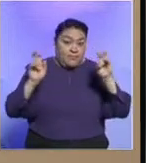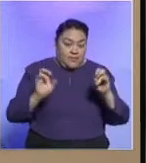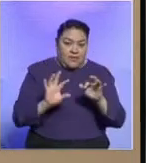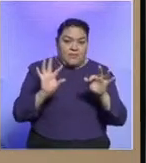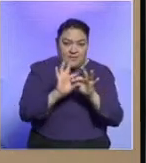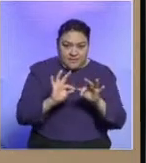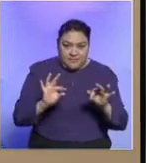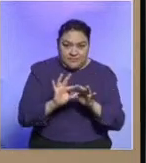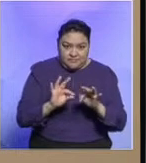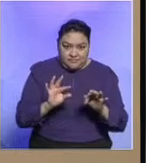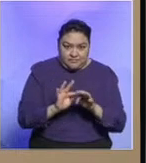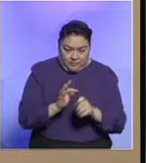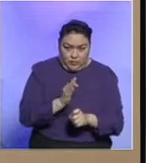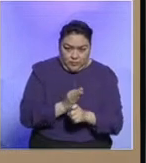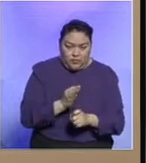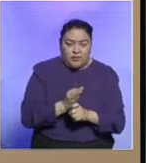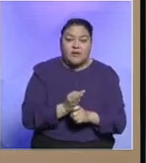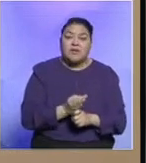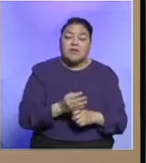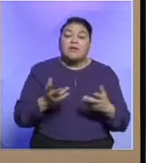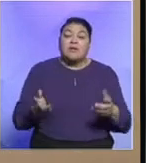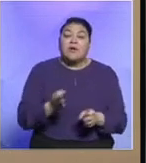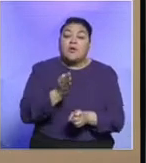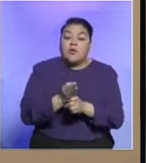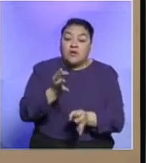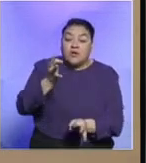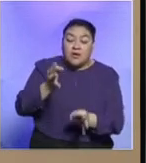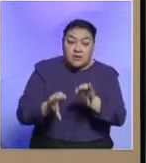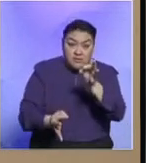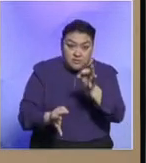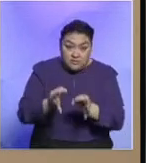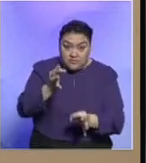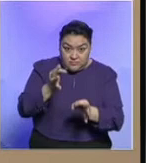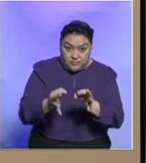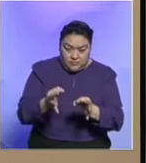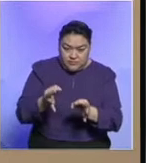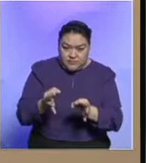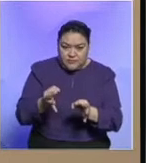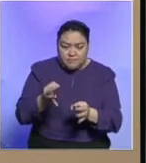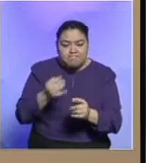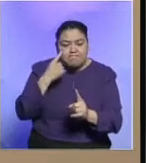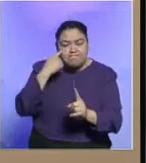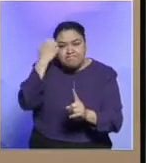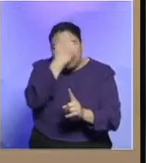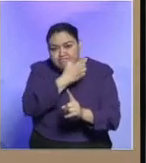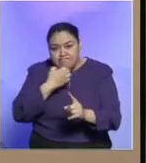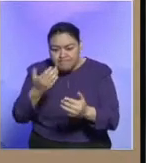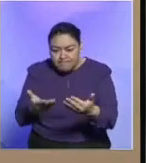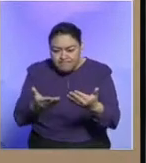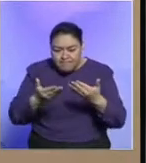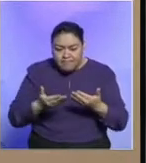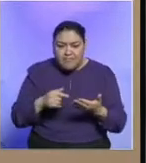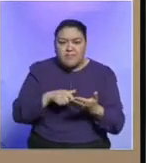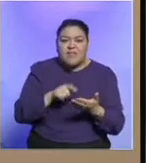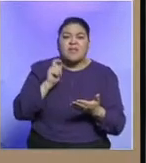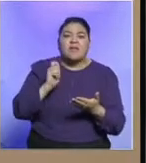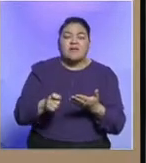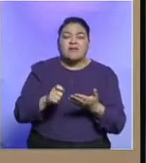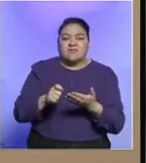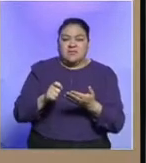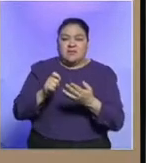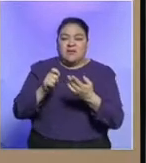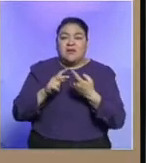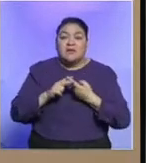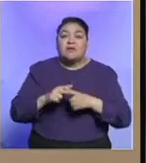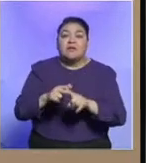de este asunto, estos asuntos que ahora se están analizando tienen como punto de